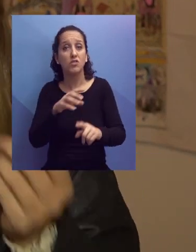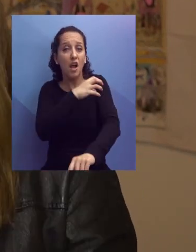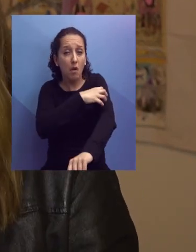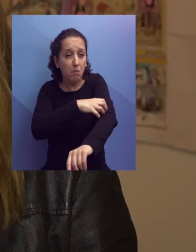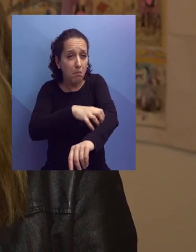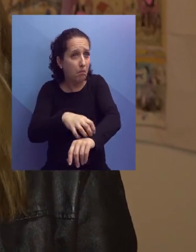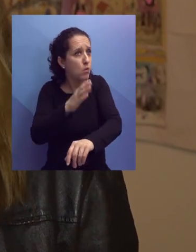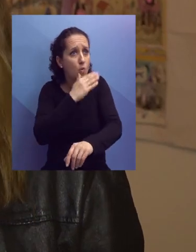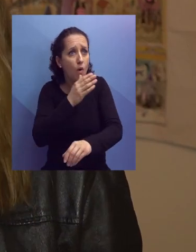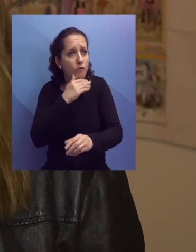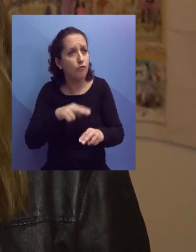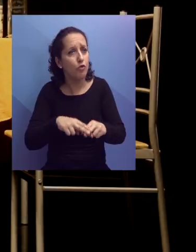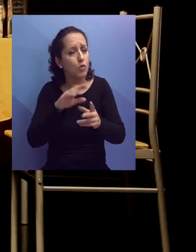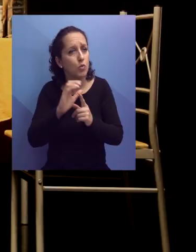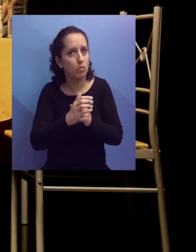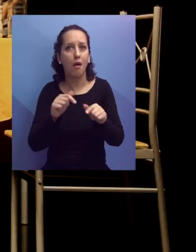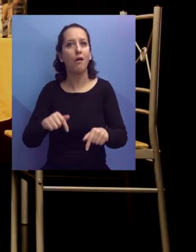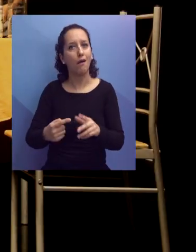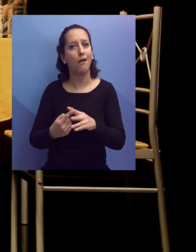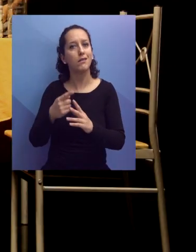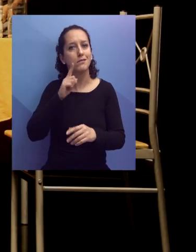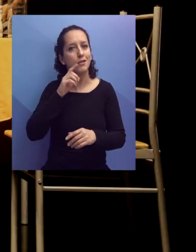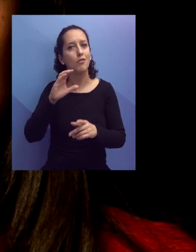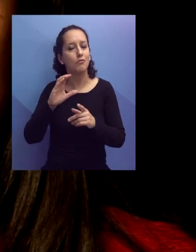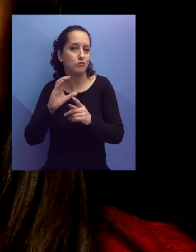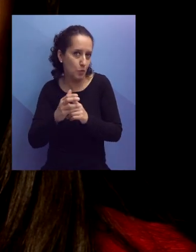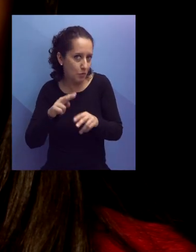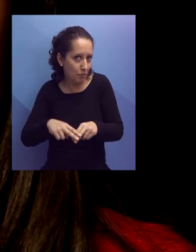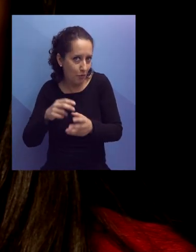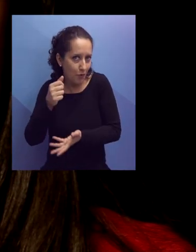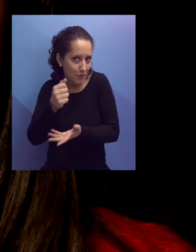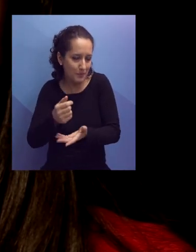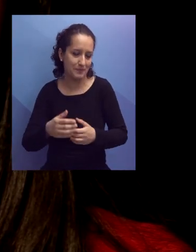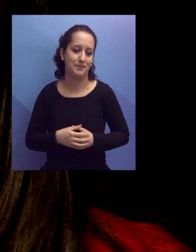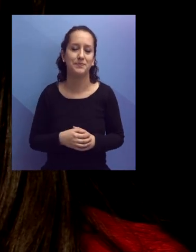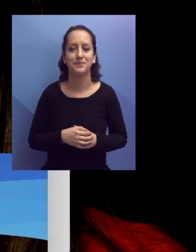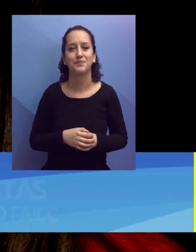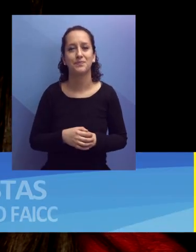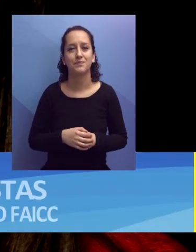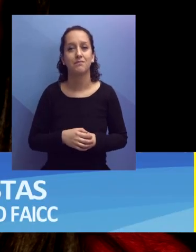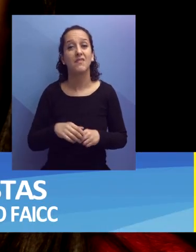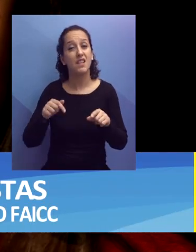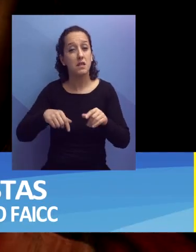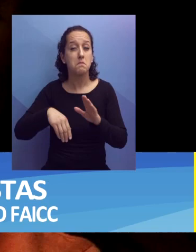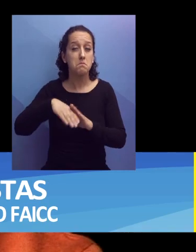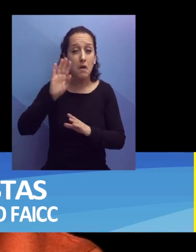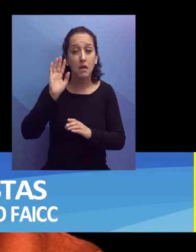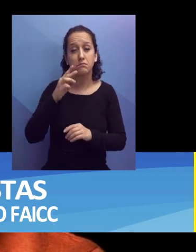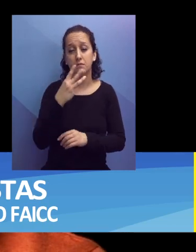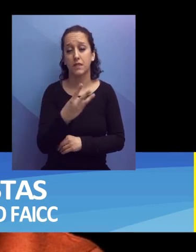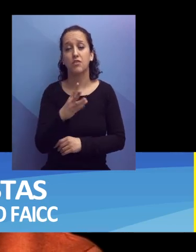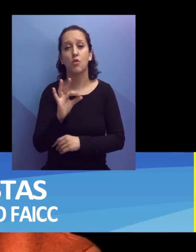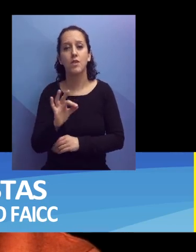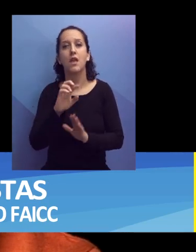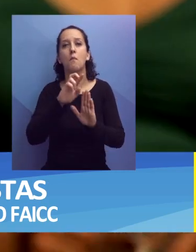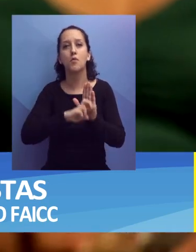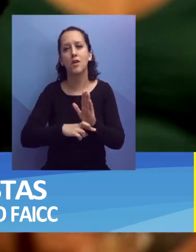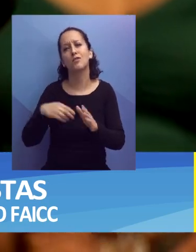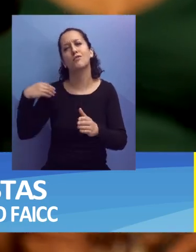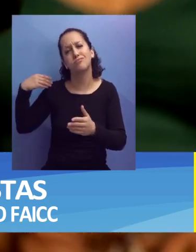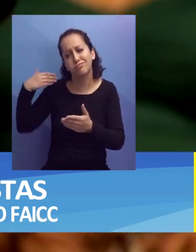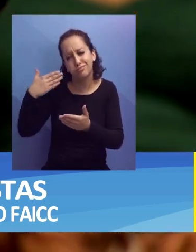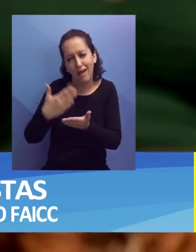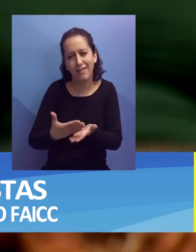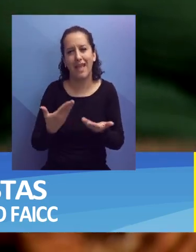no todas las comunas de Chile lo tienen. Cabe recordar que a lo largo de su trayectoria, los FAIC han colaborado con más de